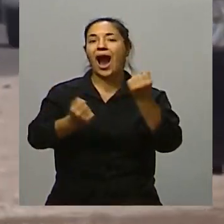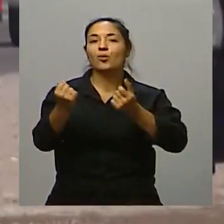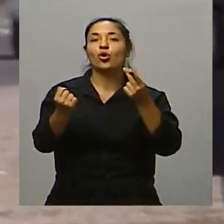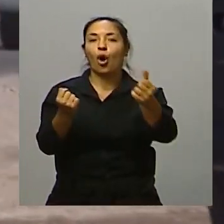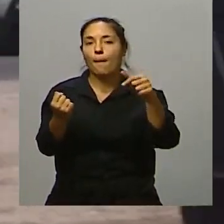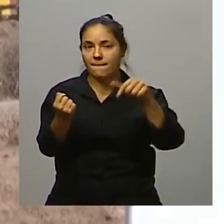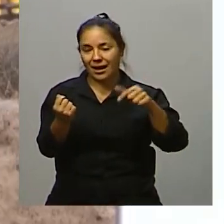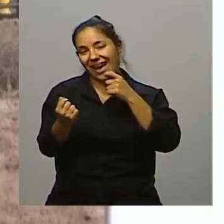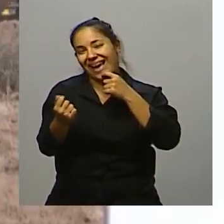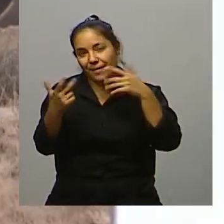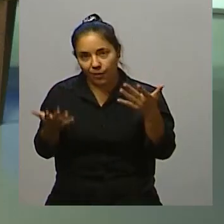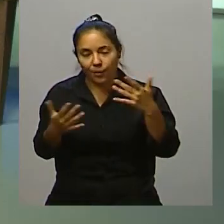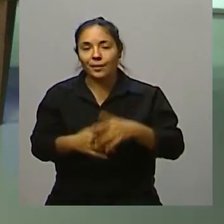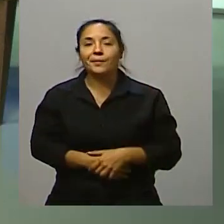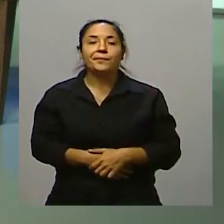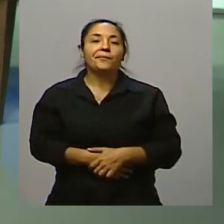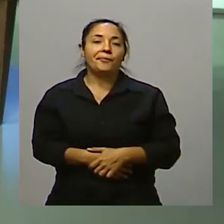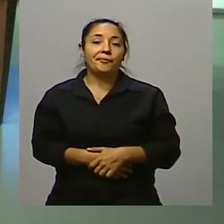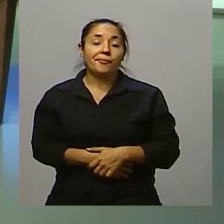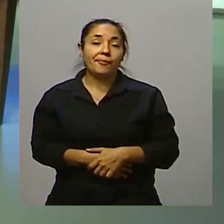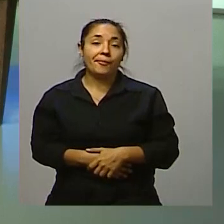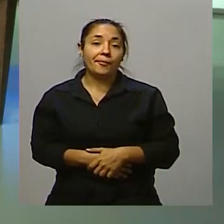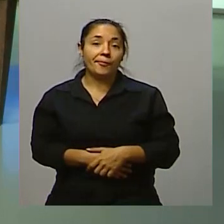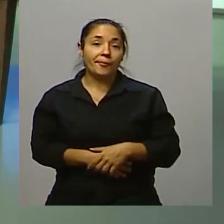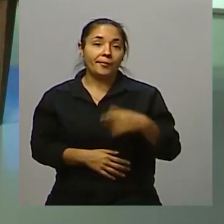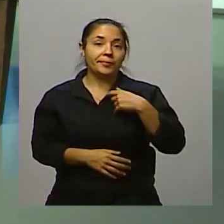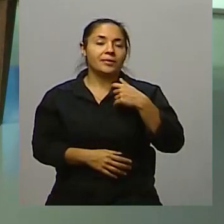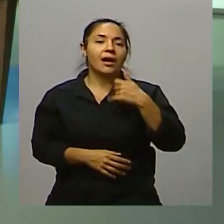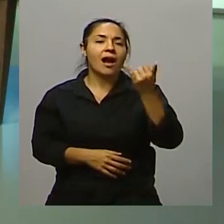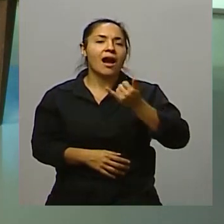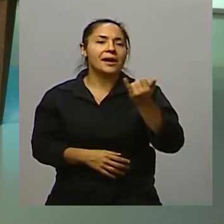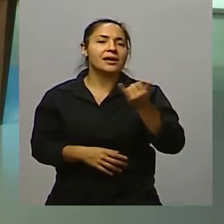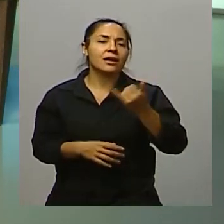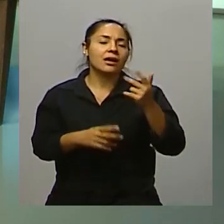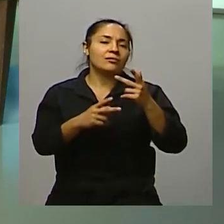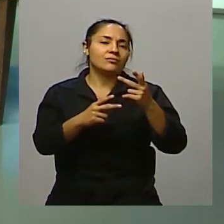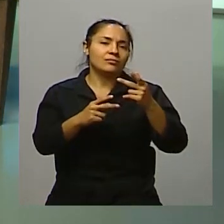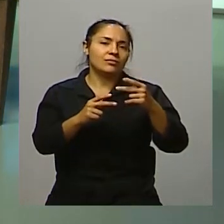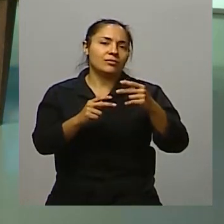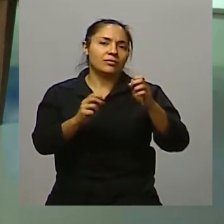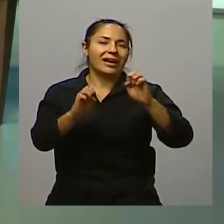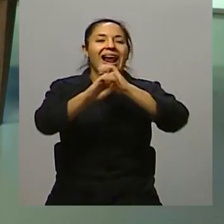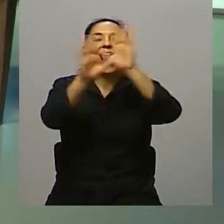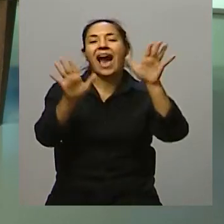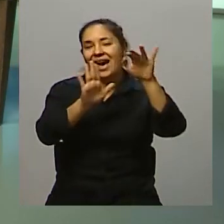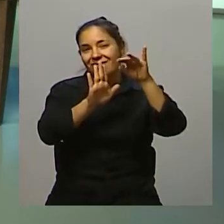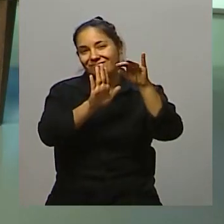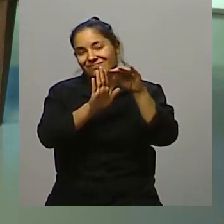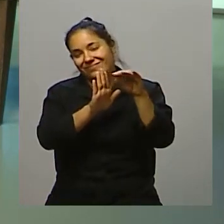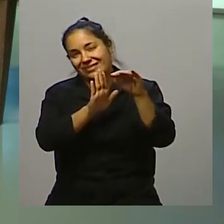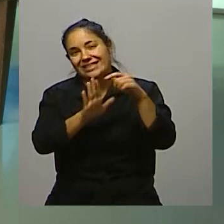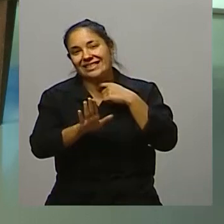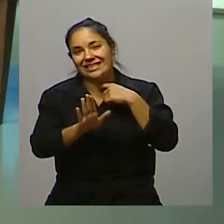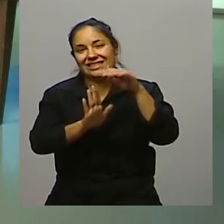del vehículo, ¿no? Acabamos de tomar un montón de licencias técnicas a favor de claridad conceptual, ¿no? Espero